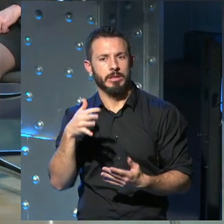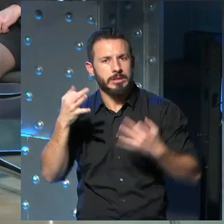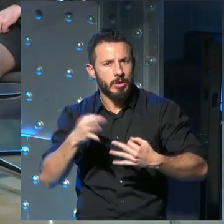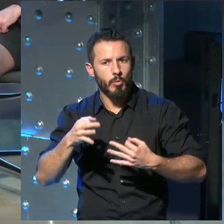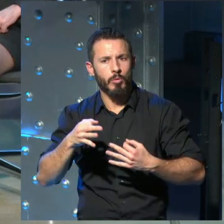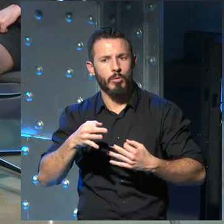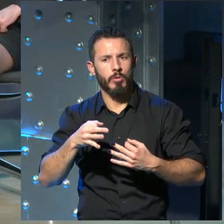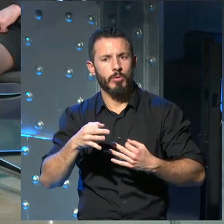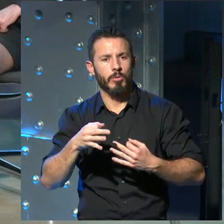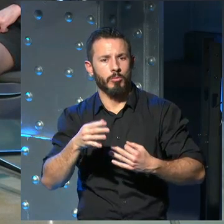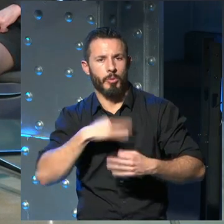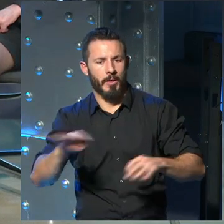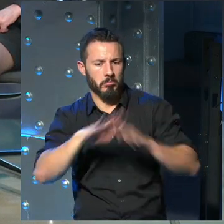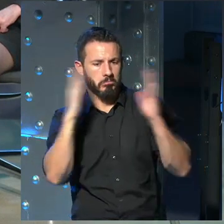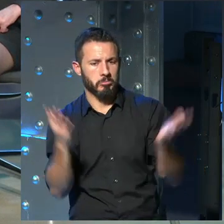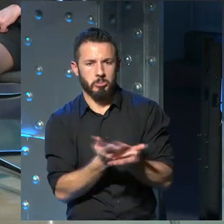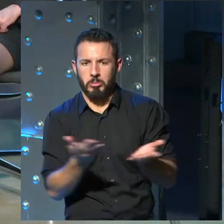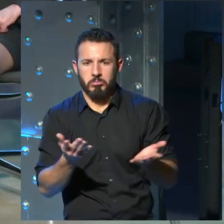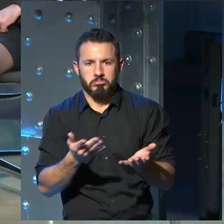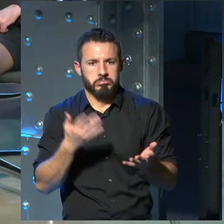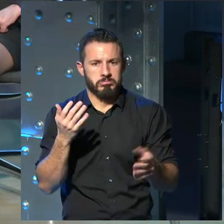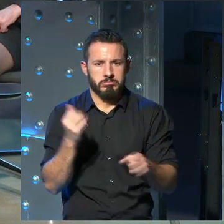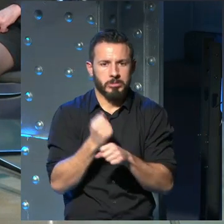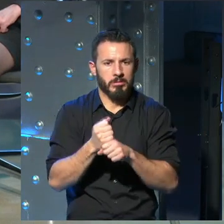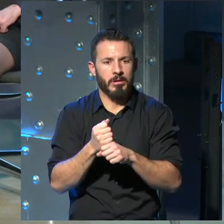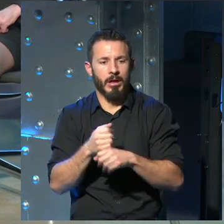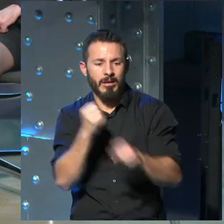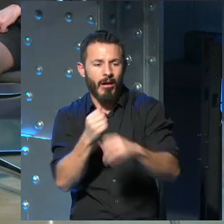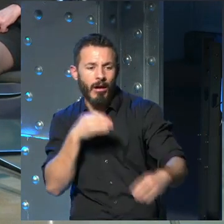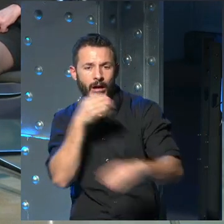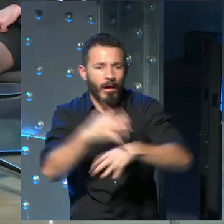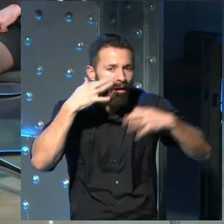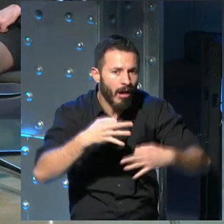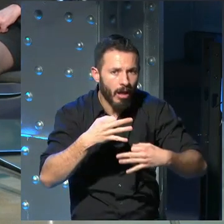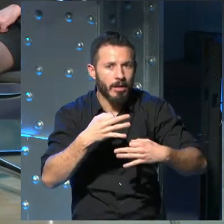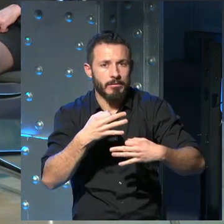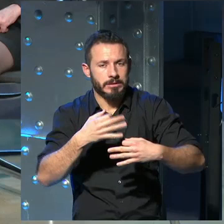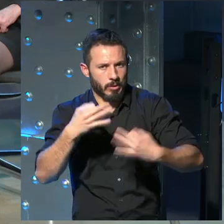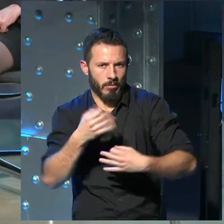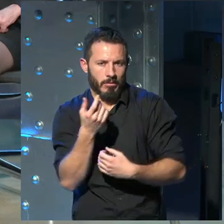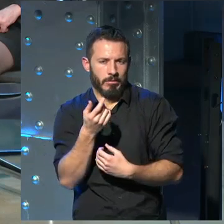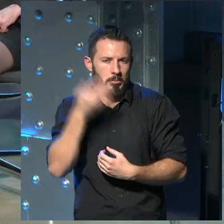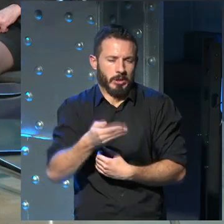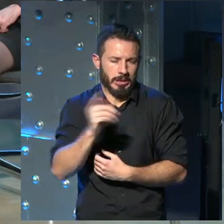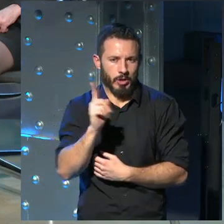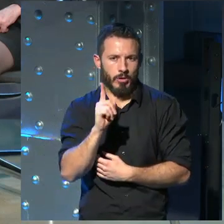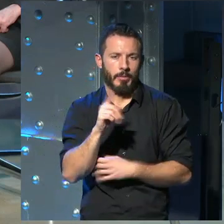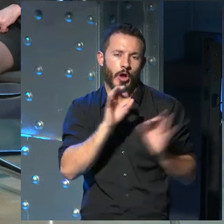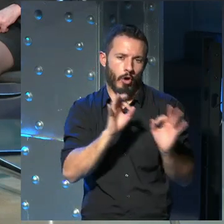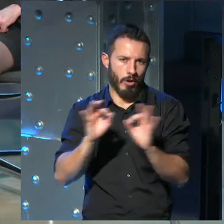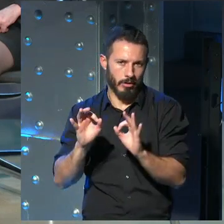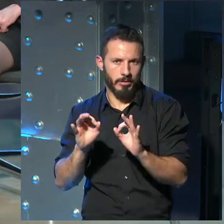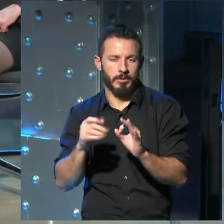mucho más desde cualquier lugar. El tema presencial va a ser irrelevante dentro de un orden, porque luego hay que mantener